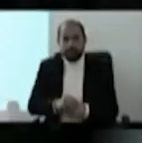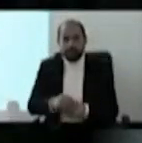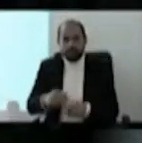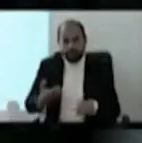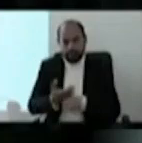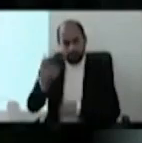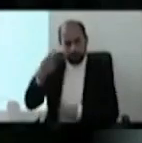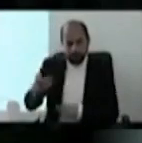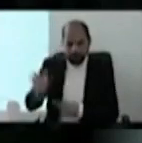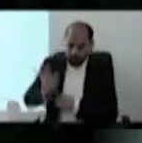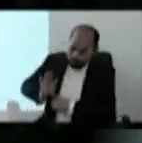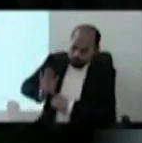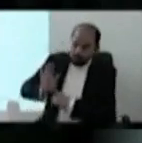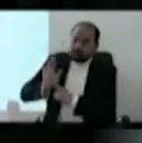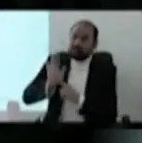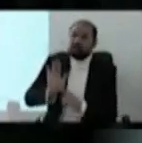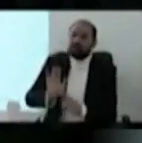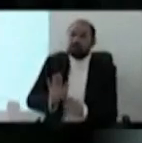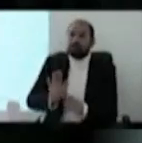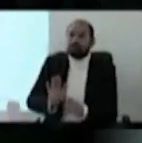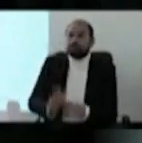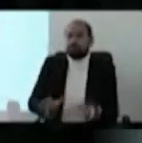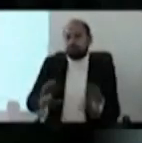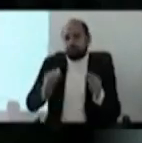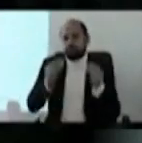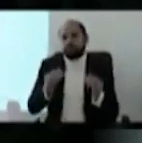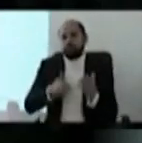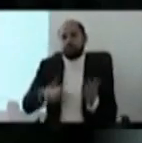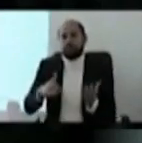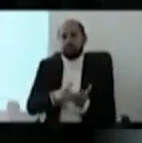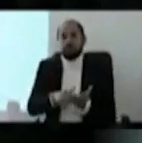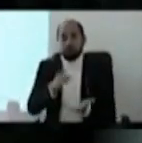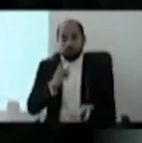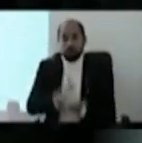del Estado de Puebla a muchas partes, no solamente del país.